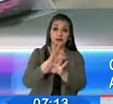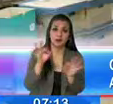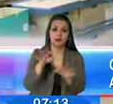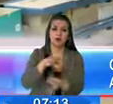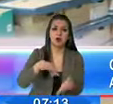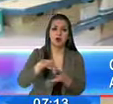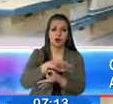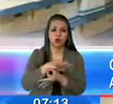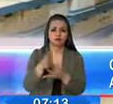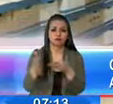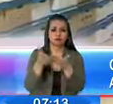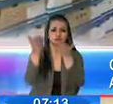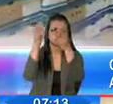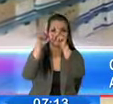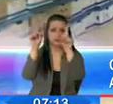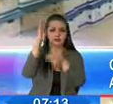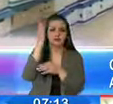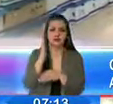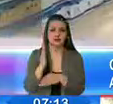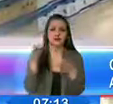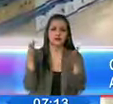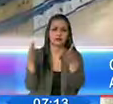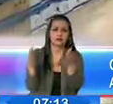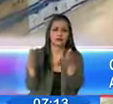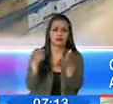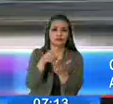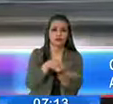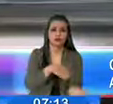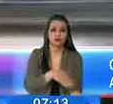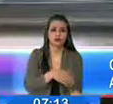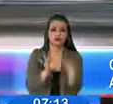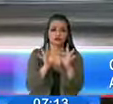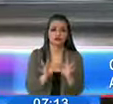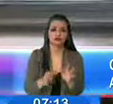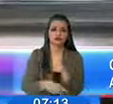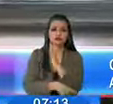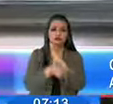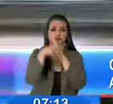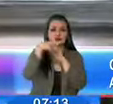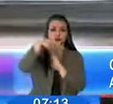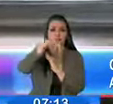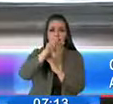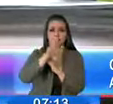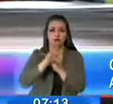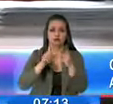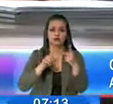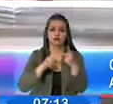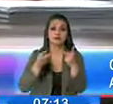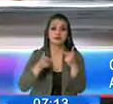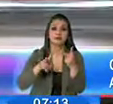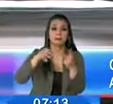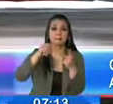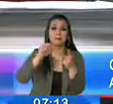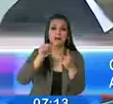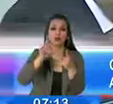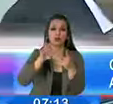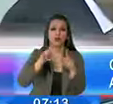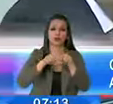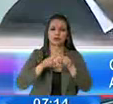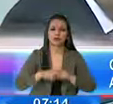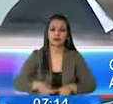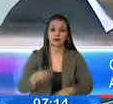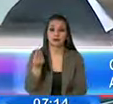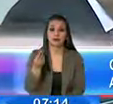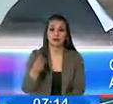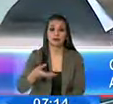de la brasilera en los proyectos emblemáticos como la refinería del Pacífico y Manduriacu, entre otros, dinero que